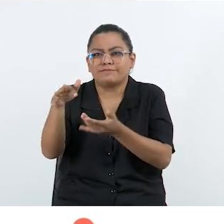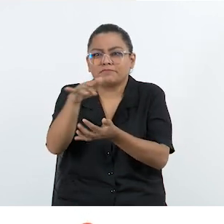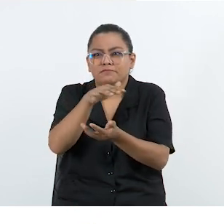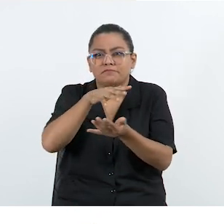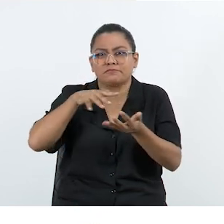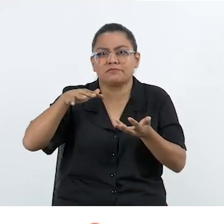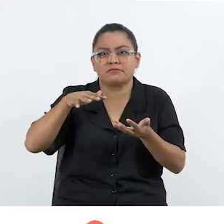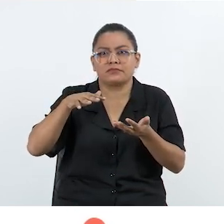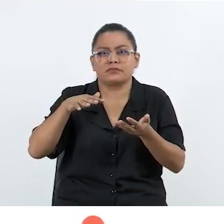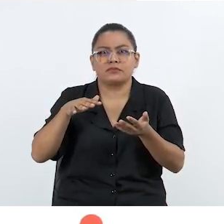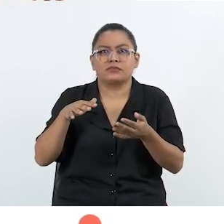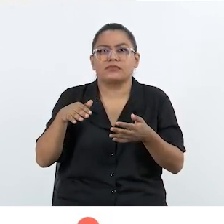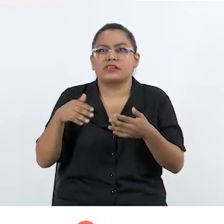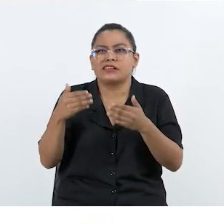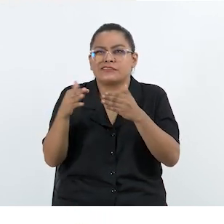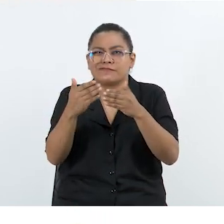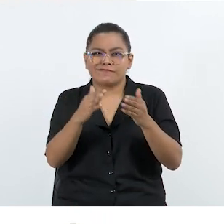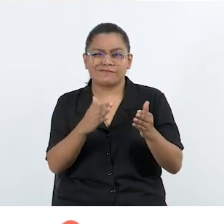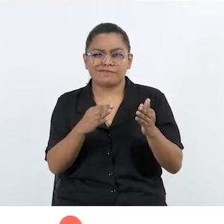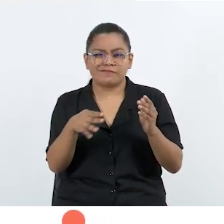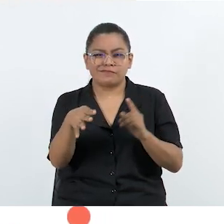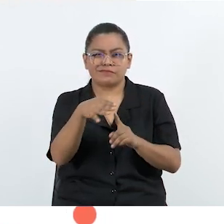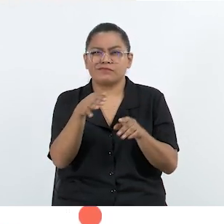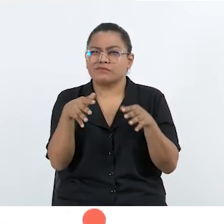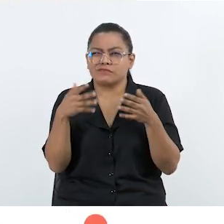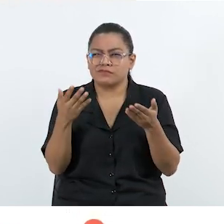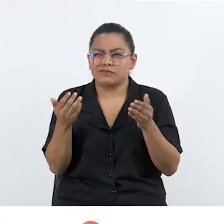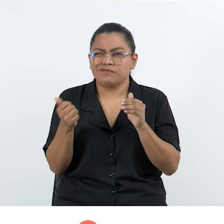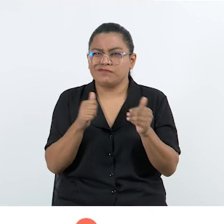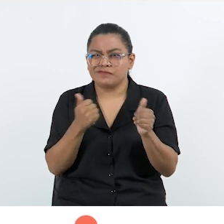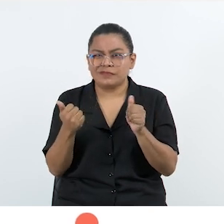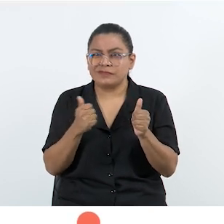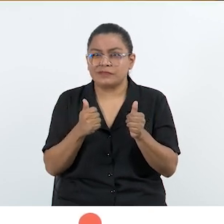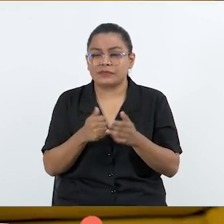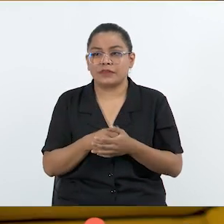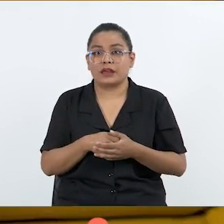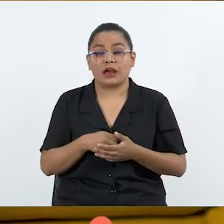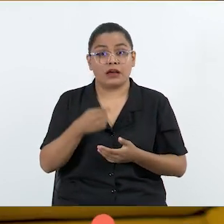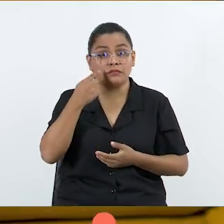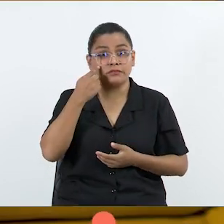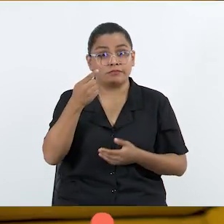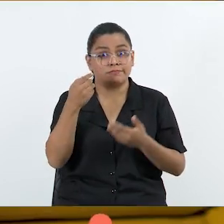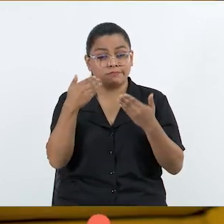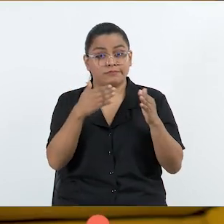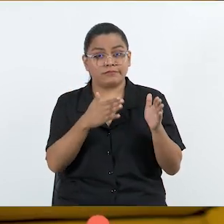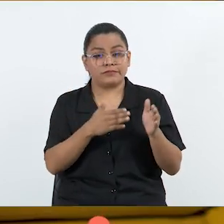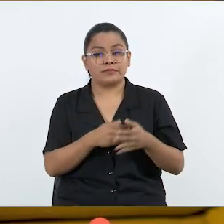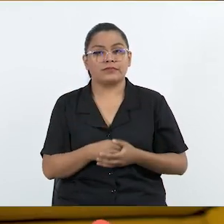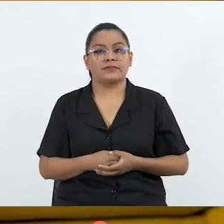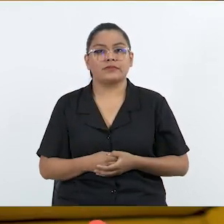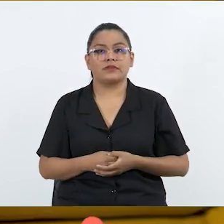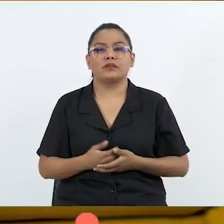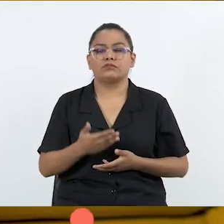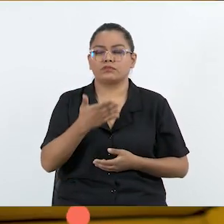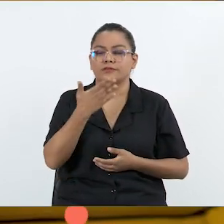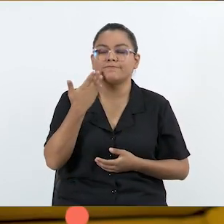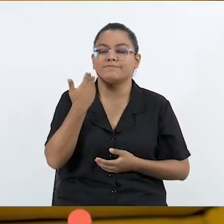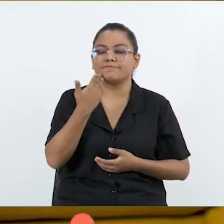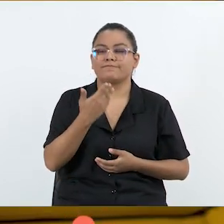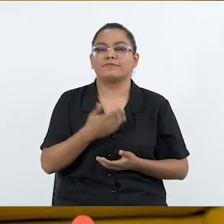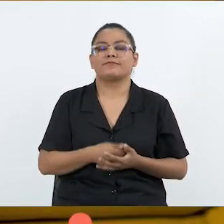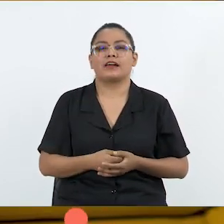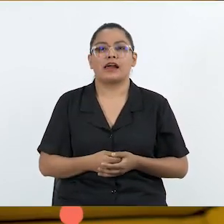diversos ambientes? ¿De qué depende la diversidad ambiental? ¿Notaron la diferencia, queridos docentes?